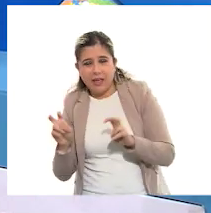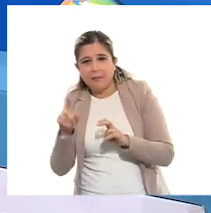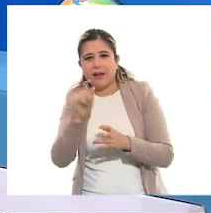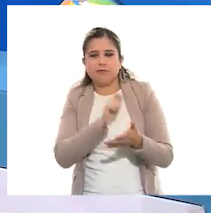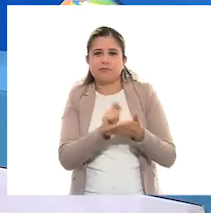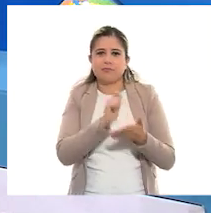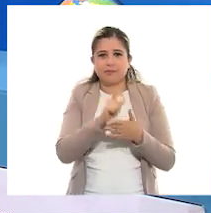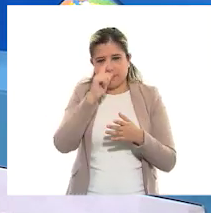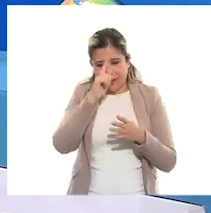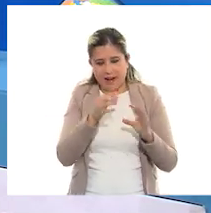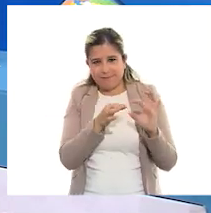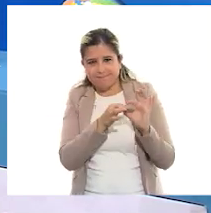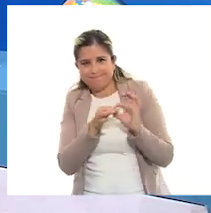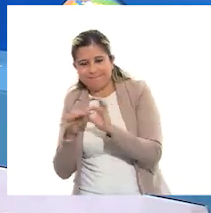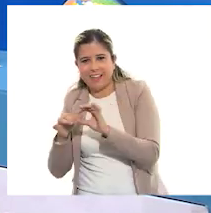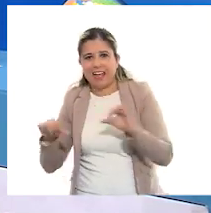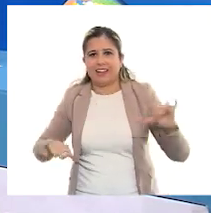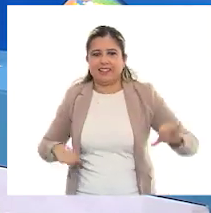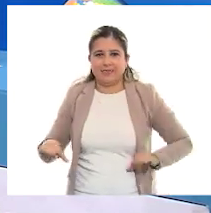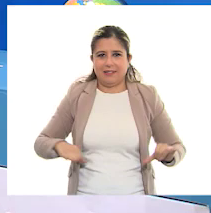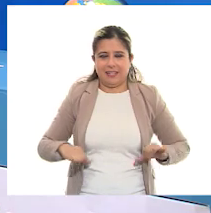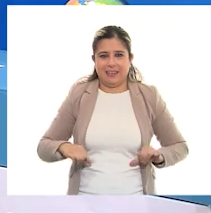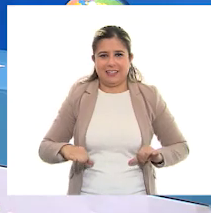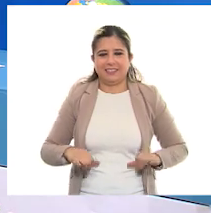una secuencia de actividades, por ejemplo.